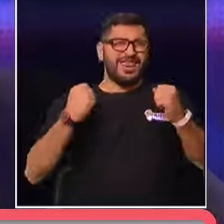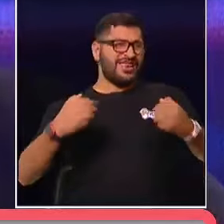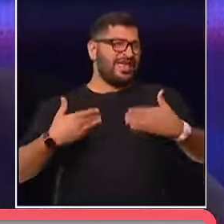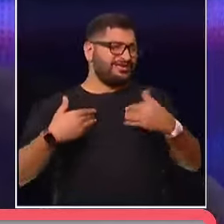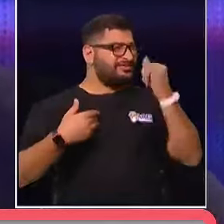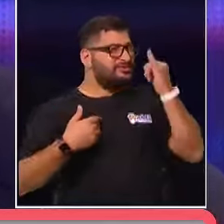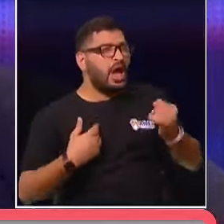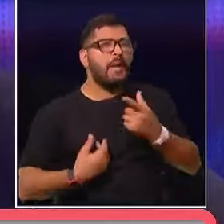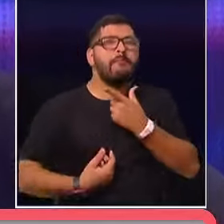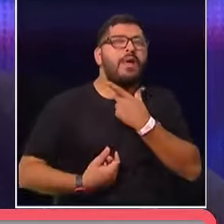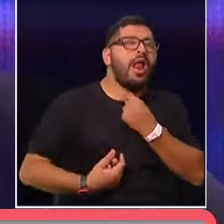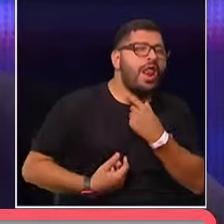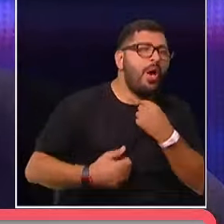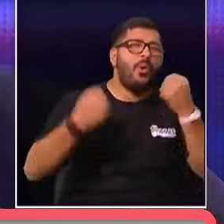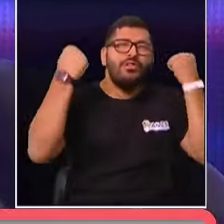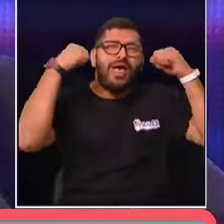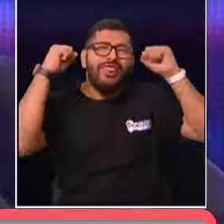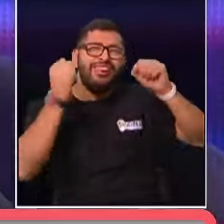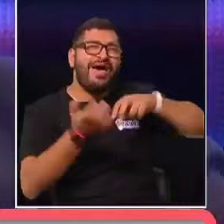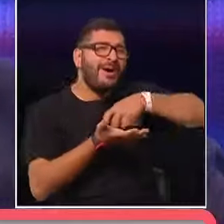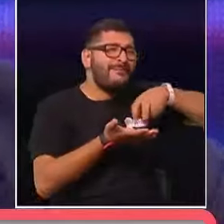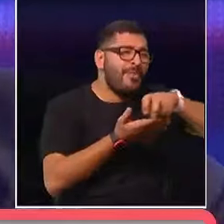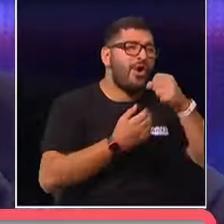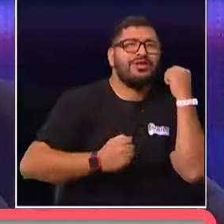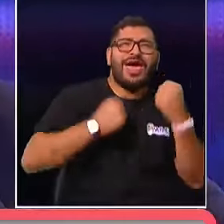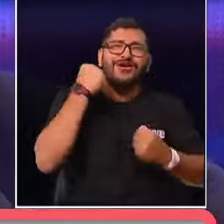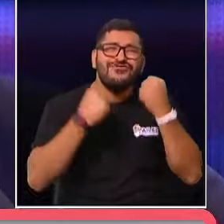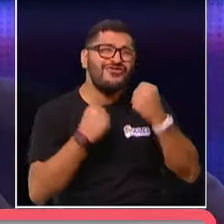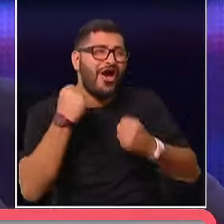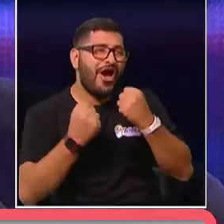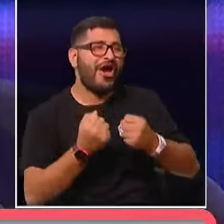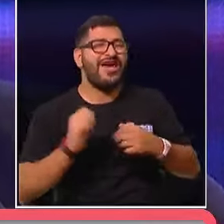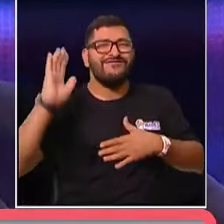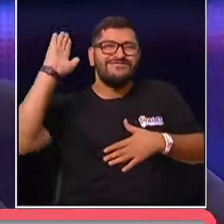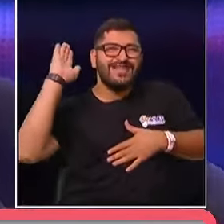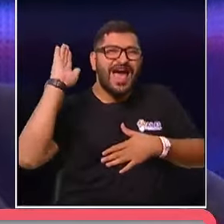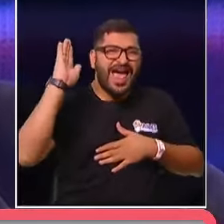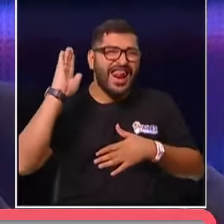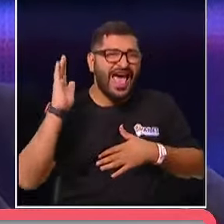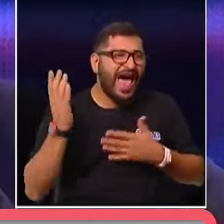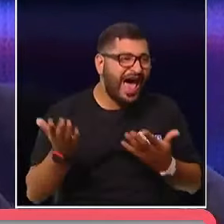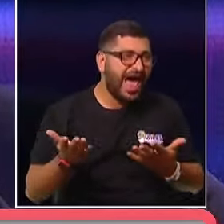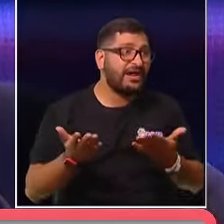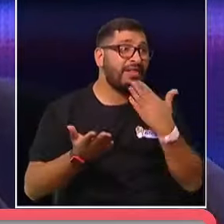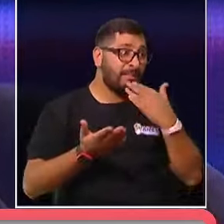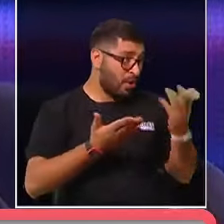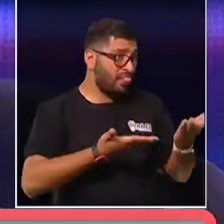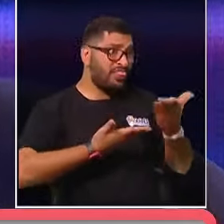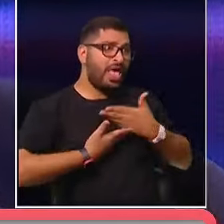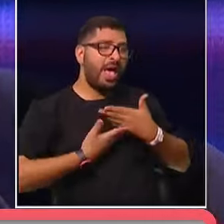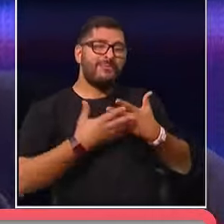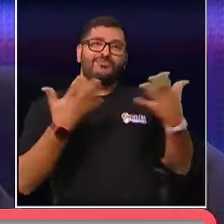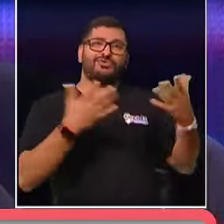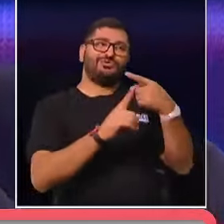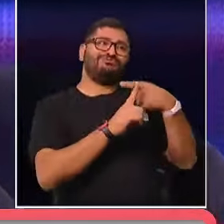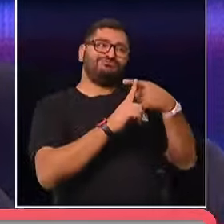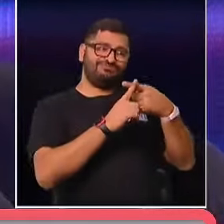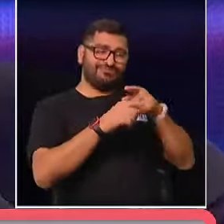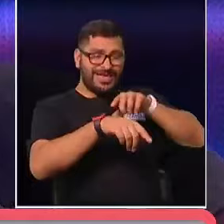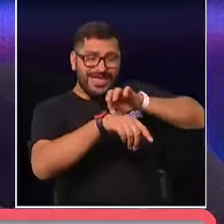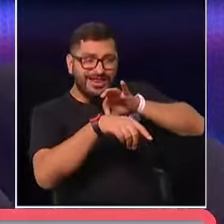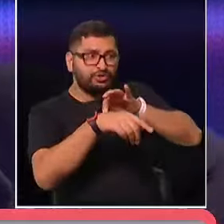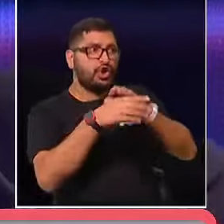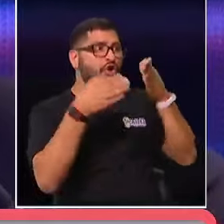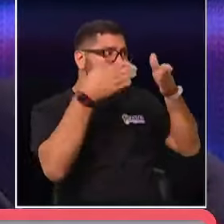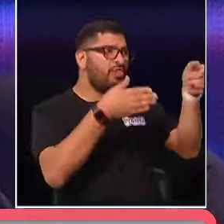gustaba correr, le gustaba bailar. Y esas cosas a ella le sirvieron mucho. Le sirvieron mucho. Los kinesiólogos decían que sus